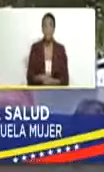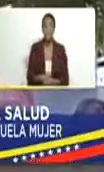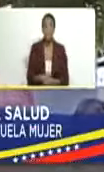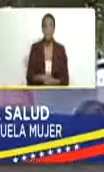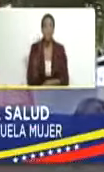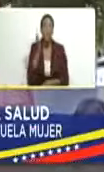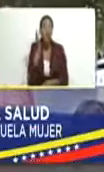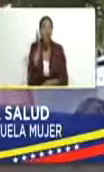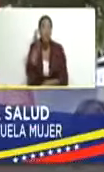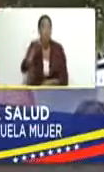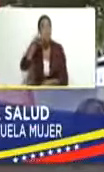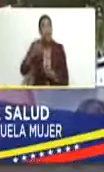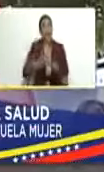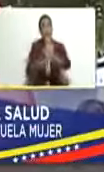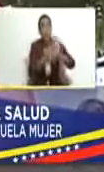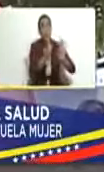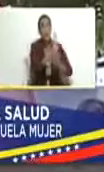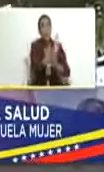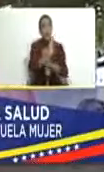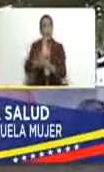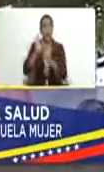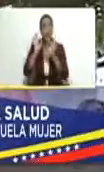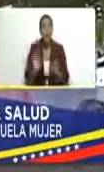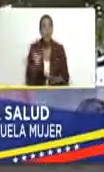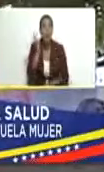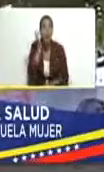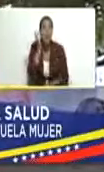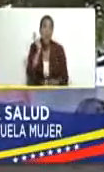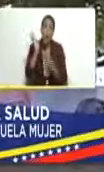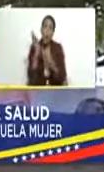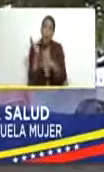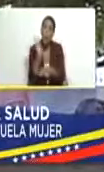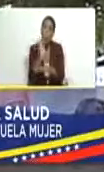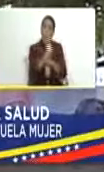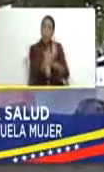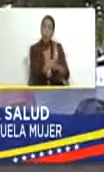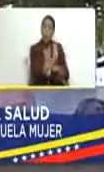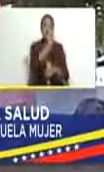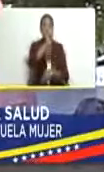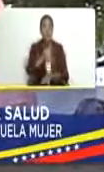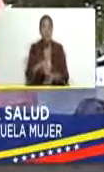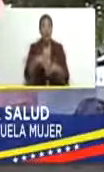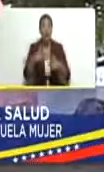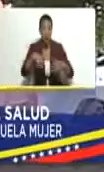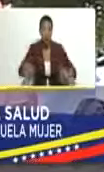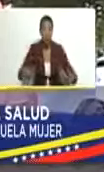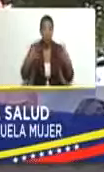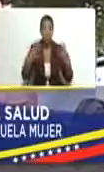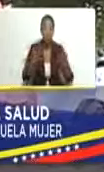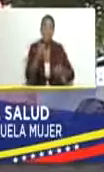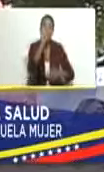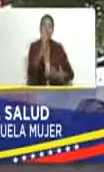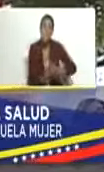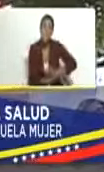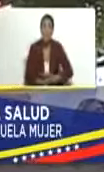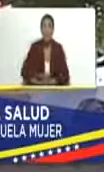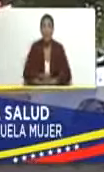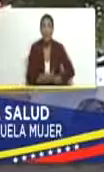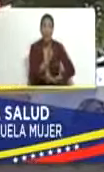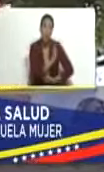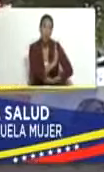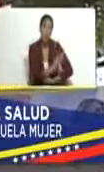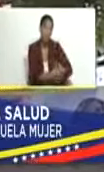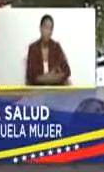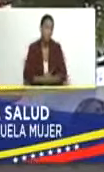Y la mujer siempre cuida a todos. Y si la mujer los cuida a todos, nos cuida a todos, su primer deber es